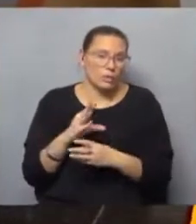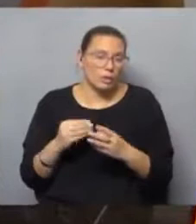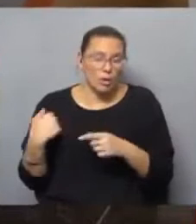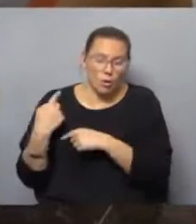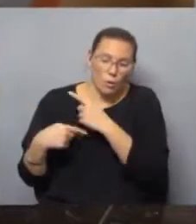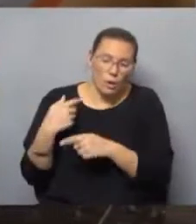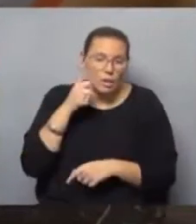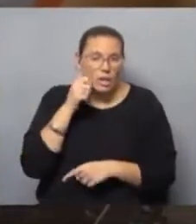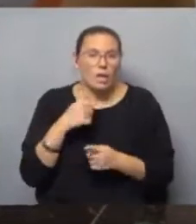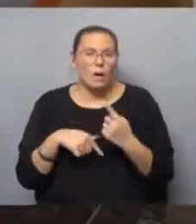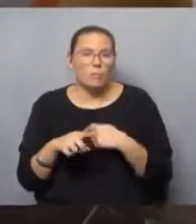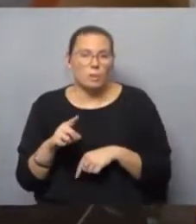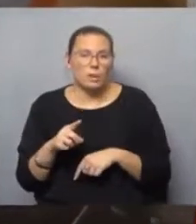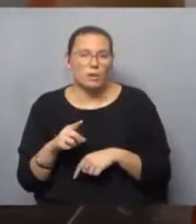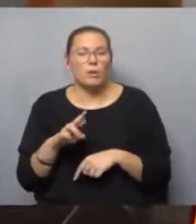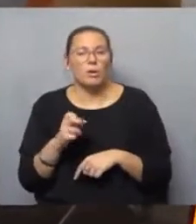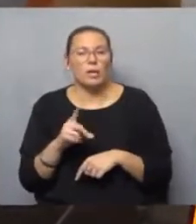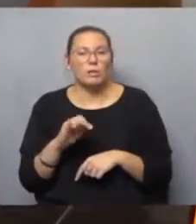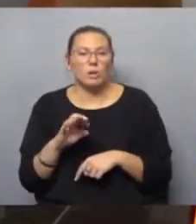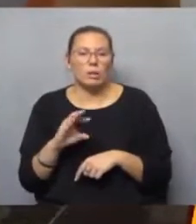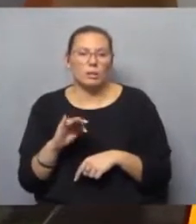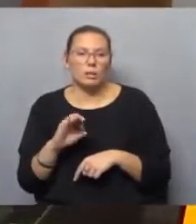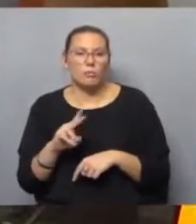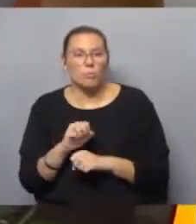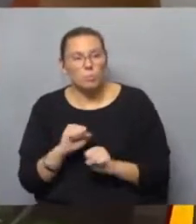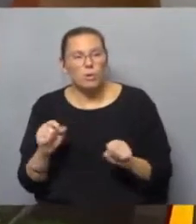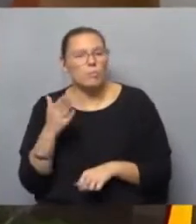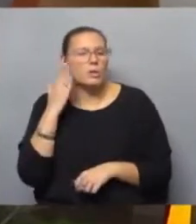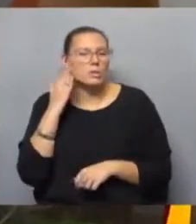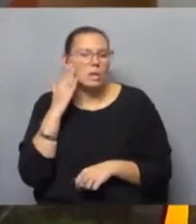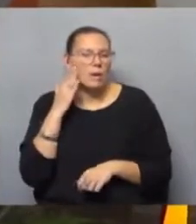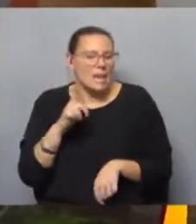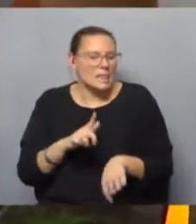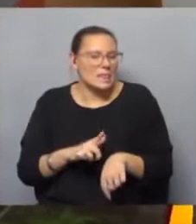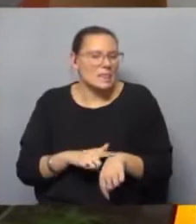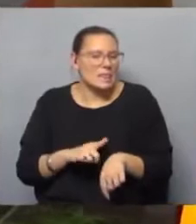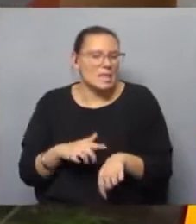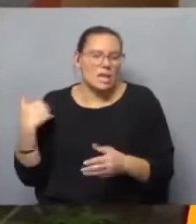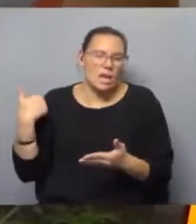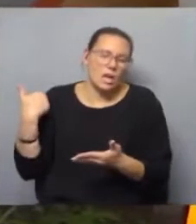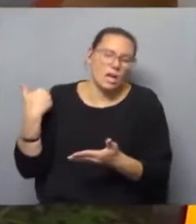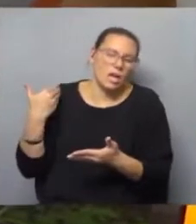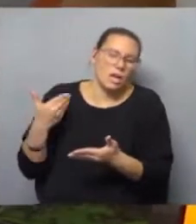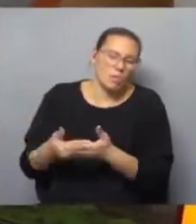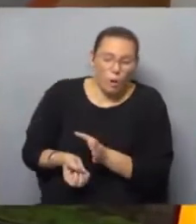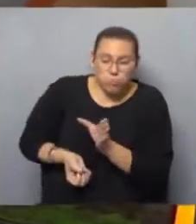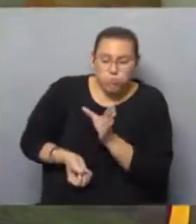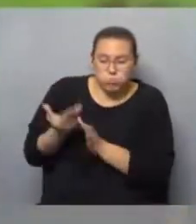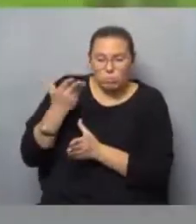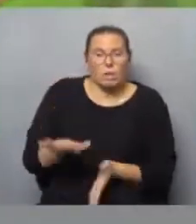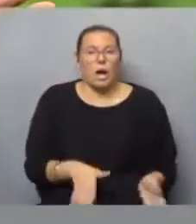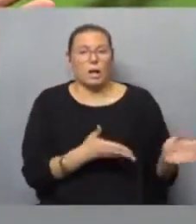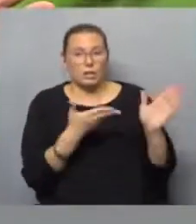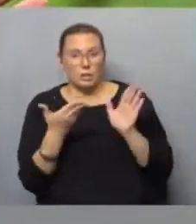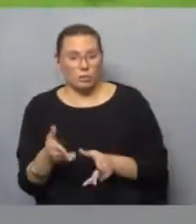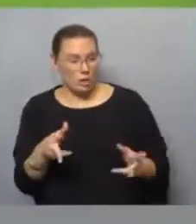llamamos nosotros, pero es del decaimiento radioactivo, podemos establecer el tiempo que transcurrió desde que se formó hasta hoy. Y esa